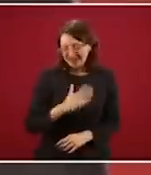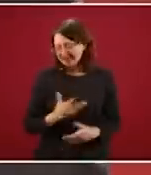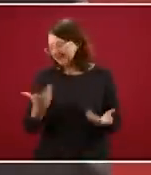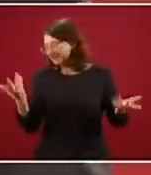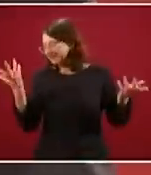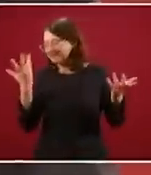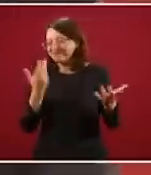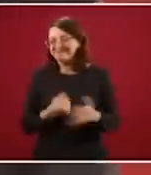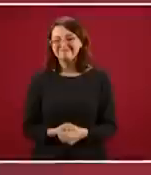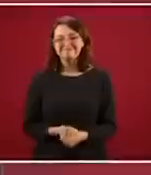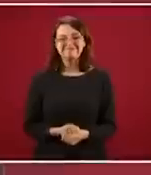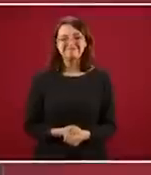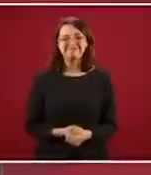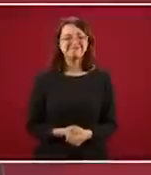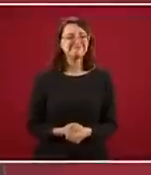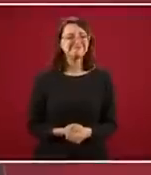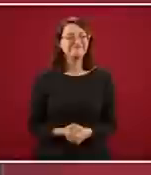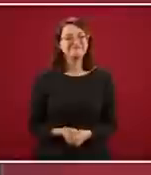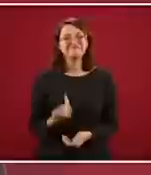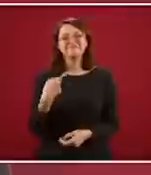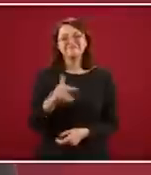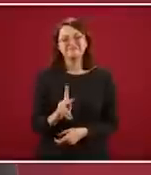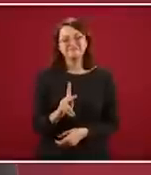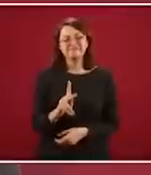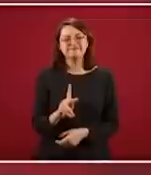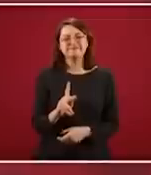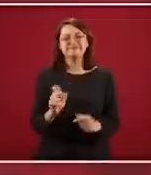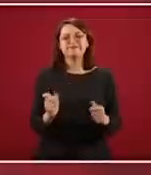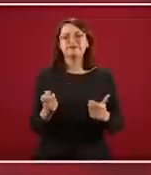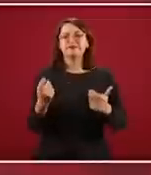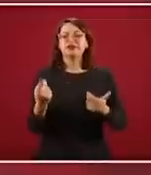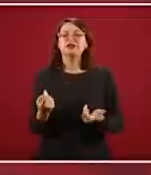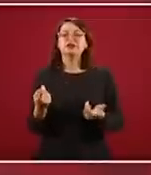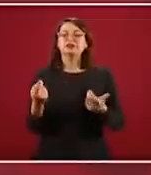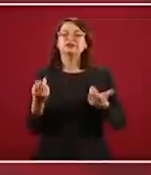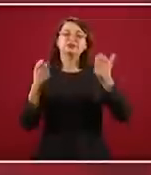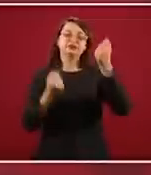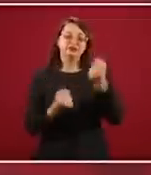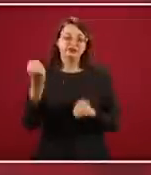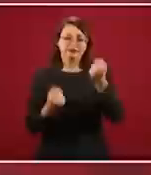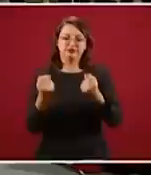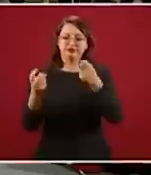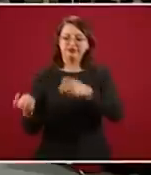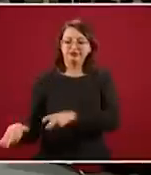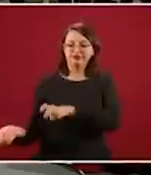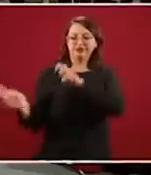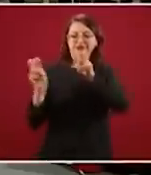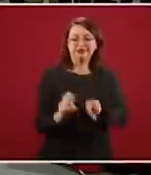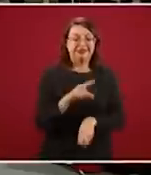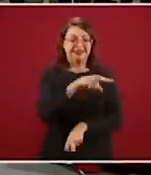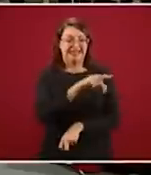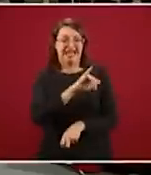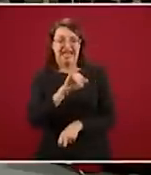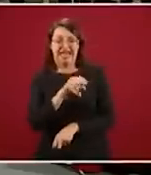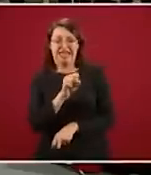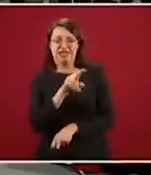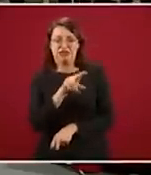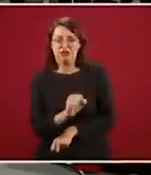Pero ya cuando me subí a la camioneta, se subió Jesús, que sí lo conoce, y me dijo: no, pues es que es